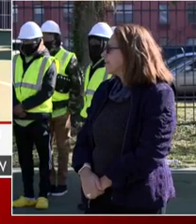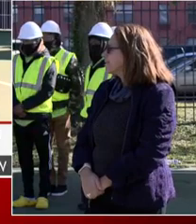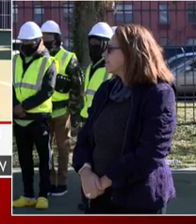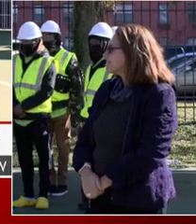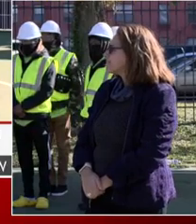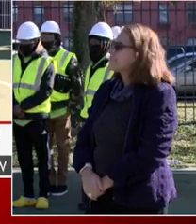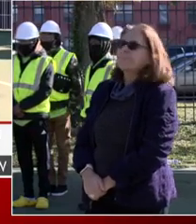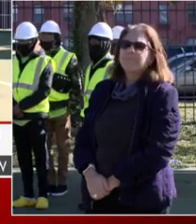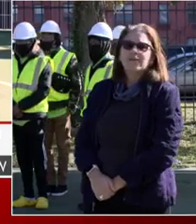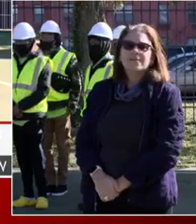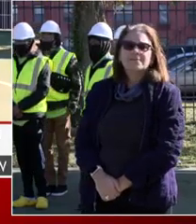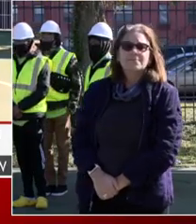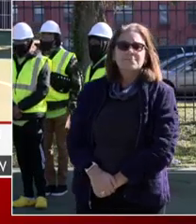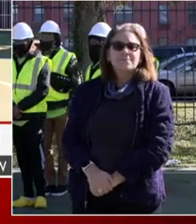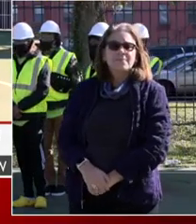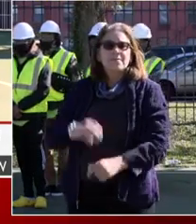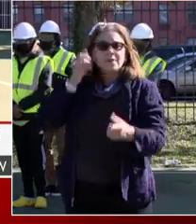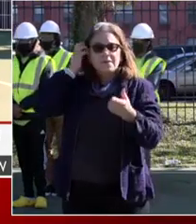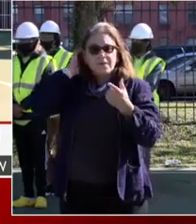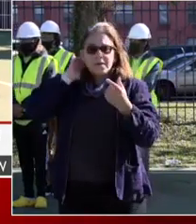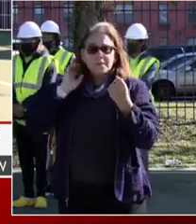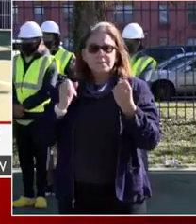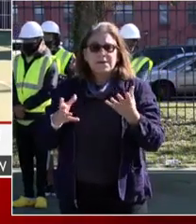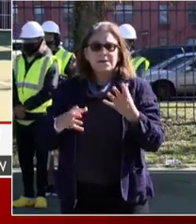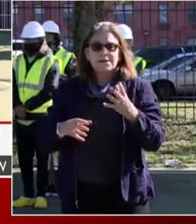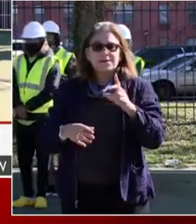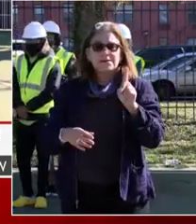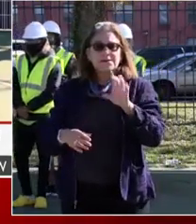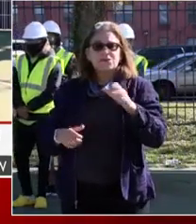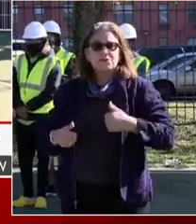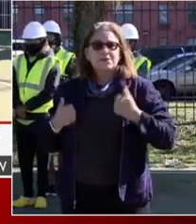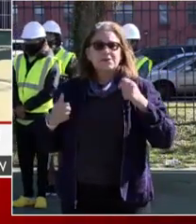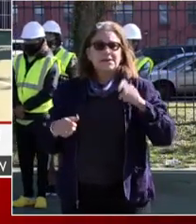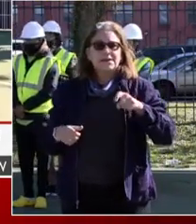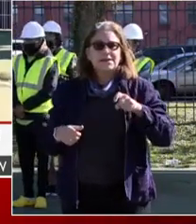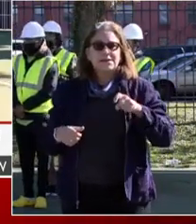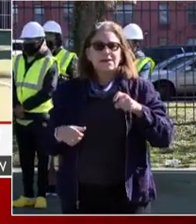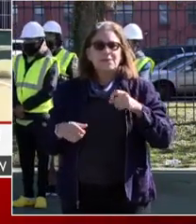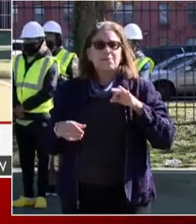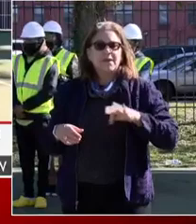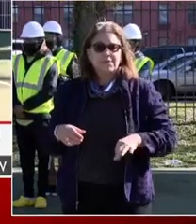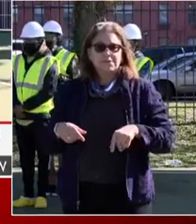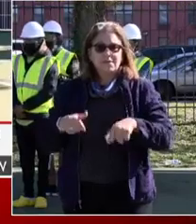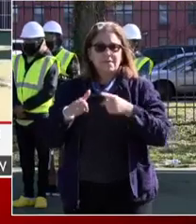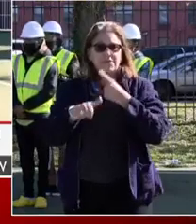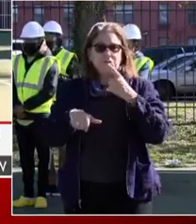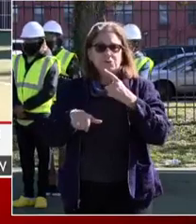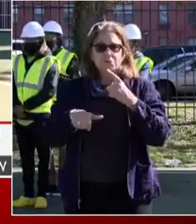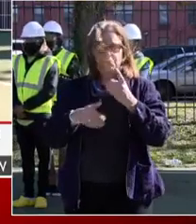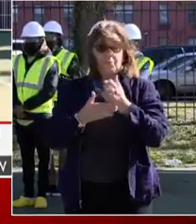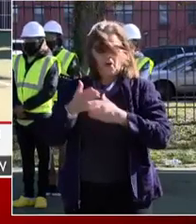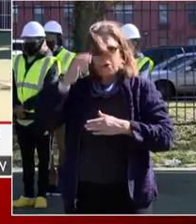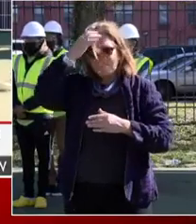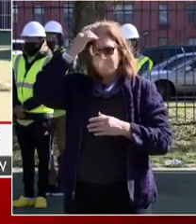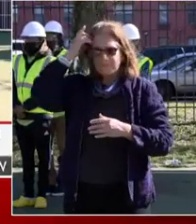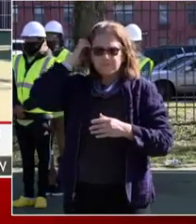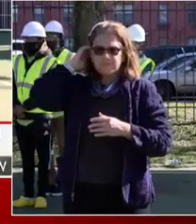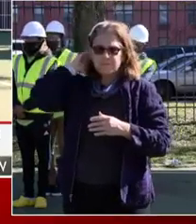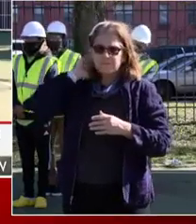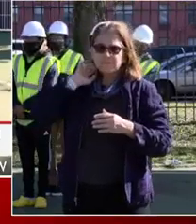van a beneficiar durante todo este año. Esta es la primera parte, luego vamos a seguir con más